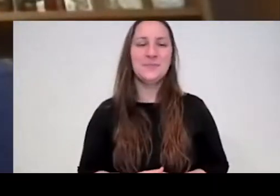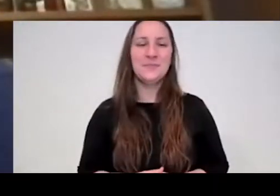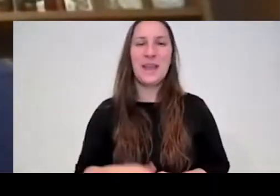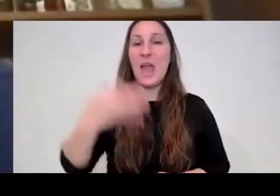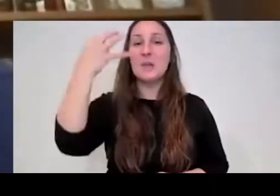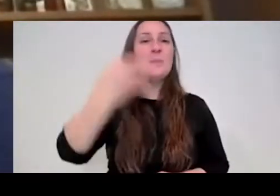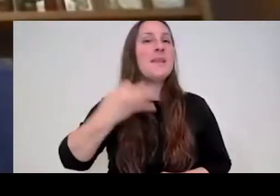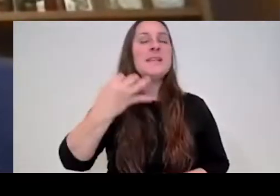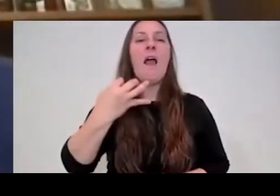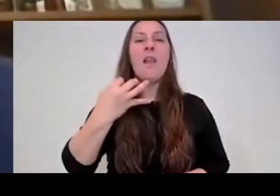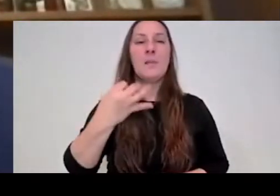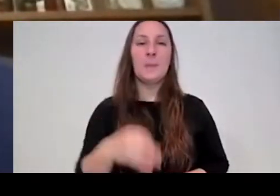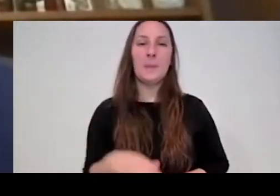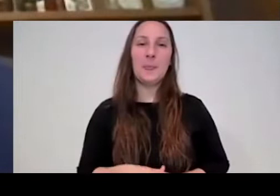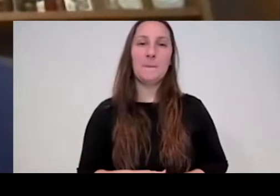específicamente